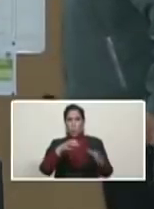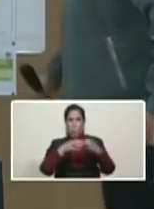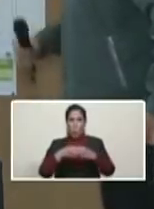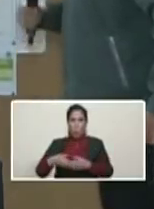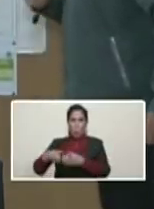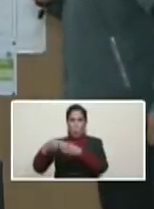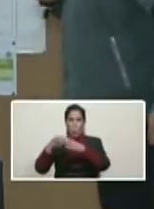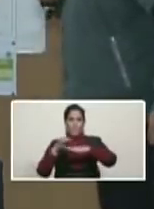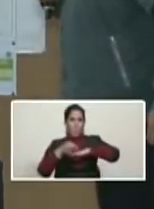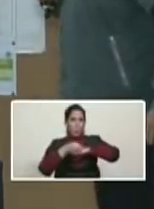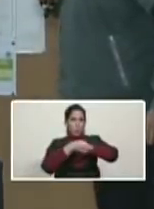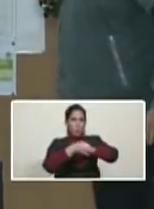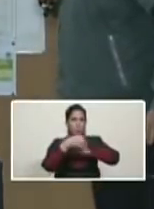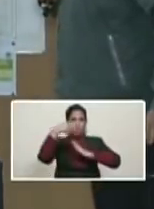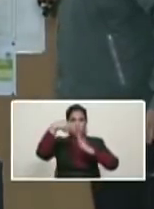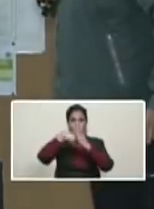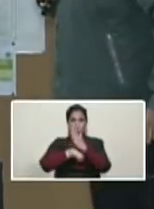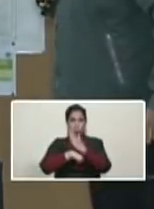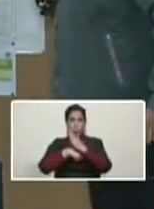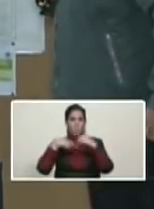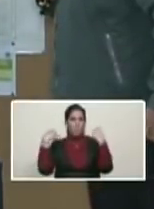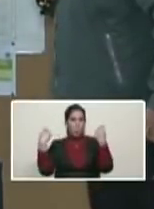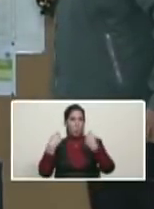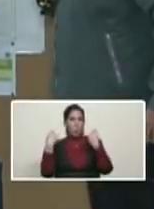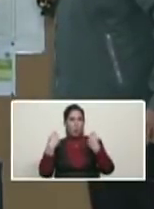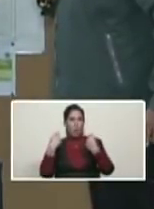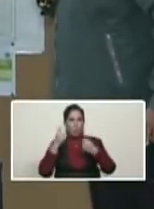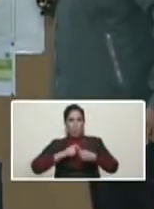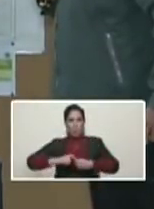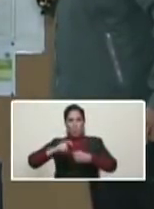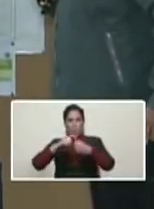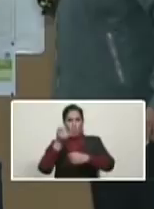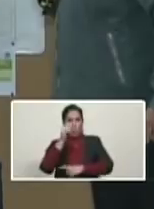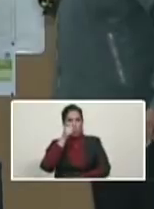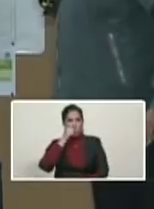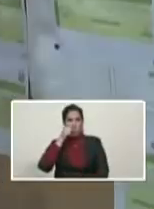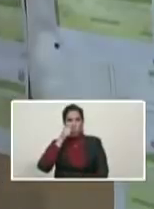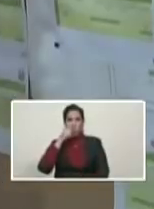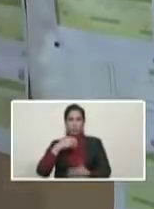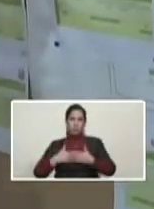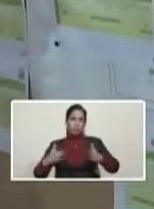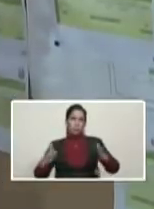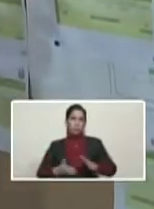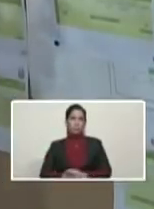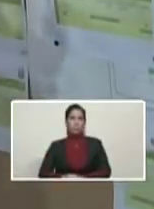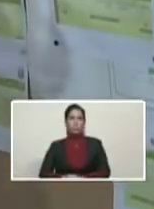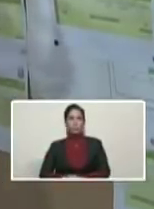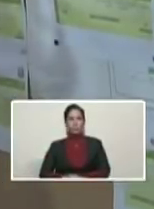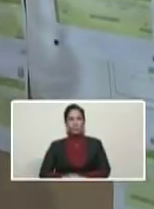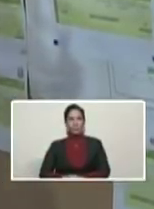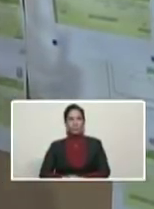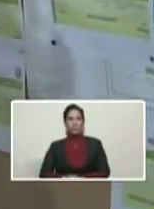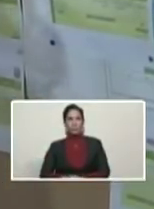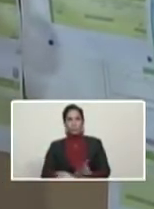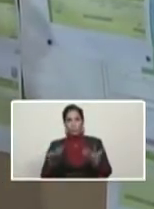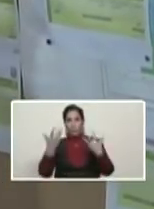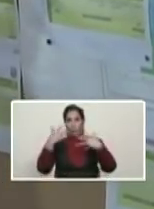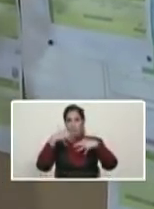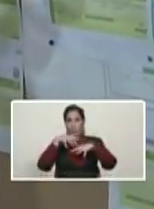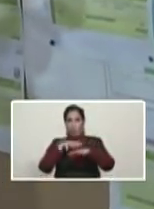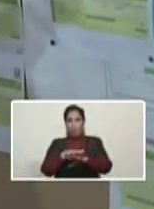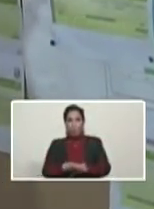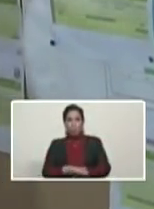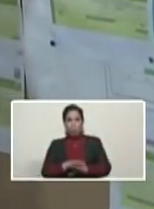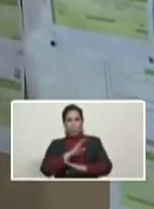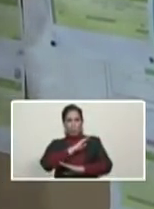municipal. El profundo carácter popular que tiene esta operación va a permitir la integración entre las fuerzas